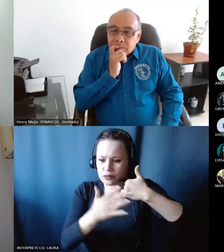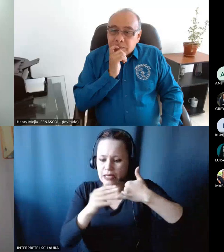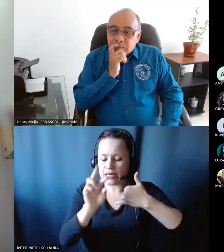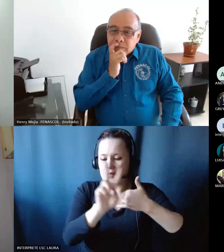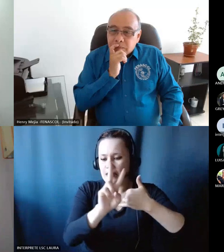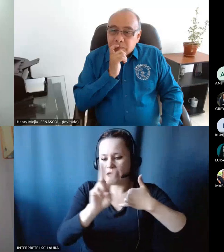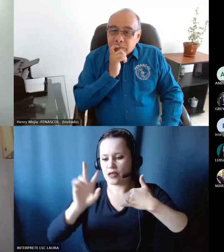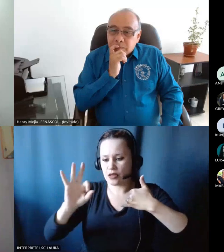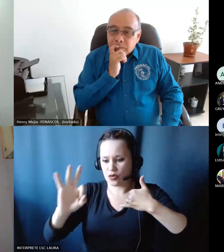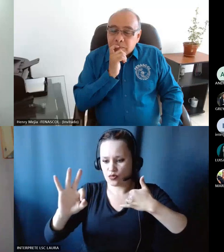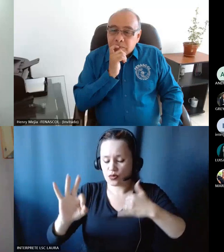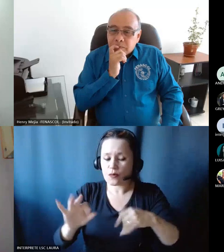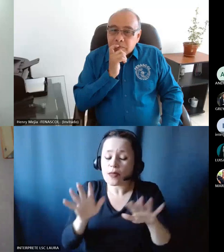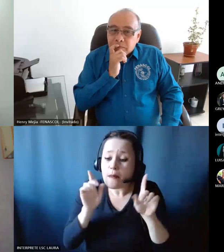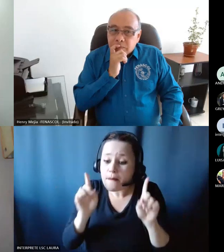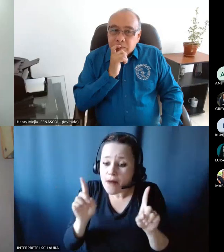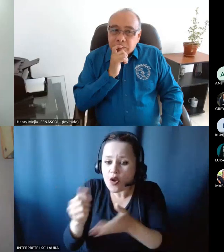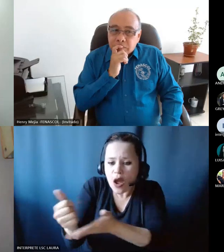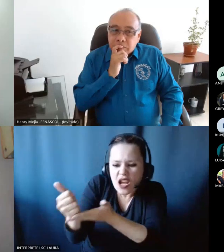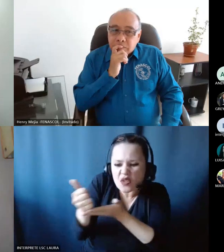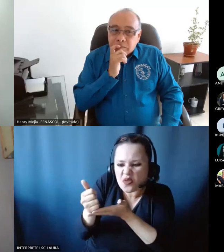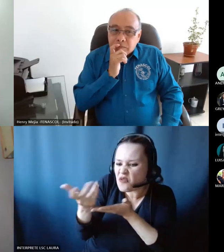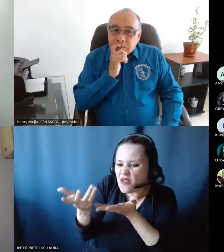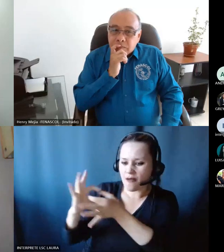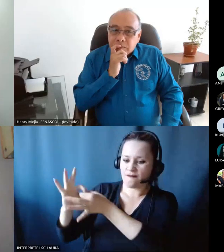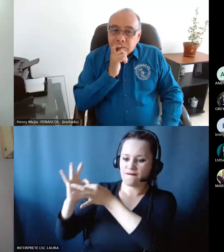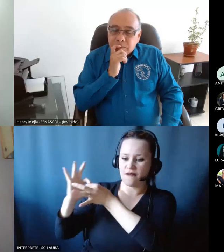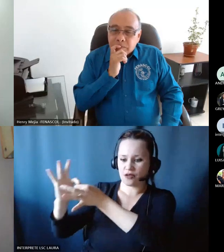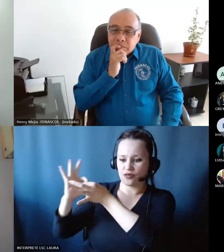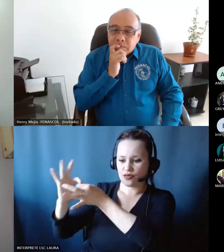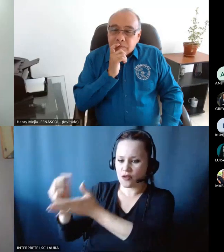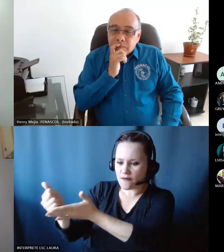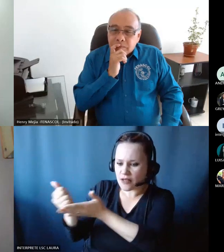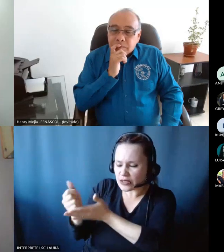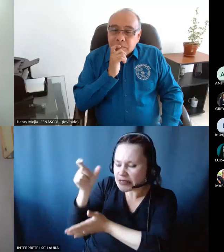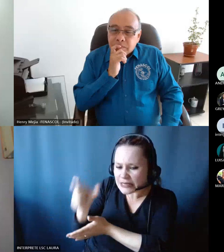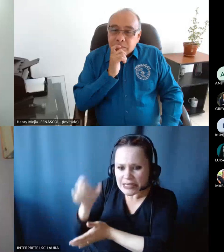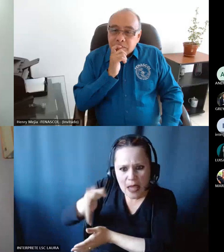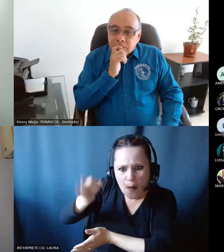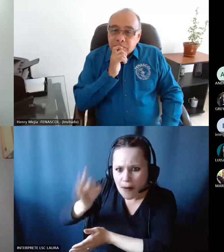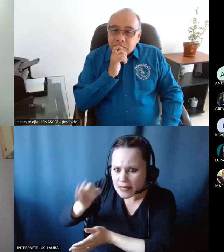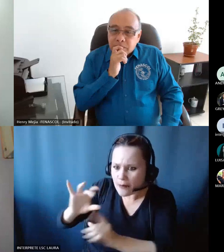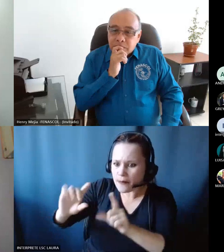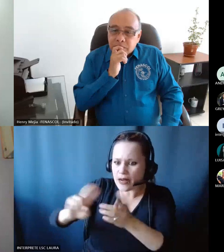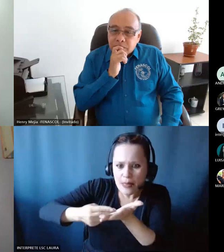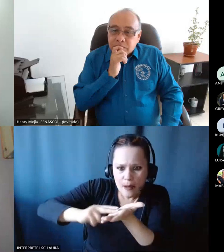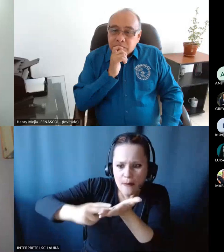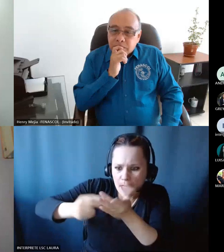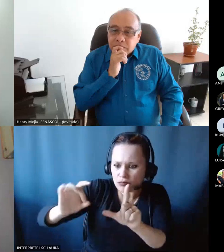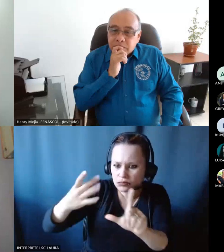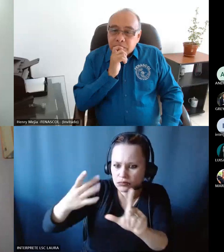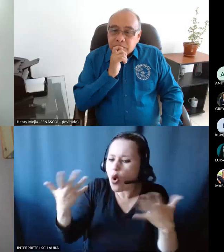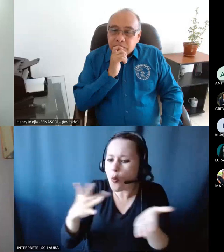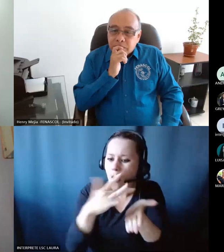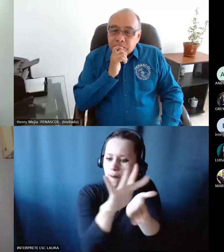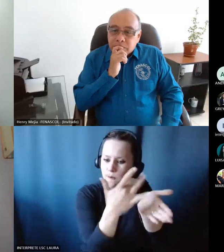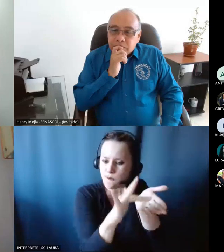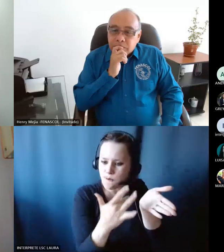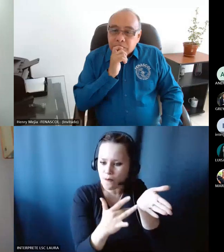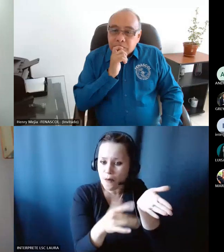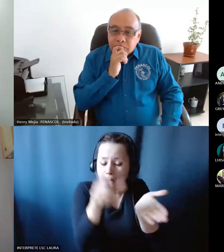Y tenemos la ayuda por ejemplo de fenascol que siempre está con los intérpretes virtuales por medio de unas tabletas para que estas personas